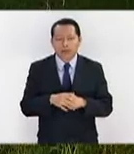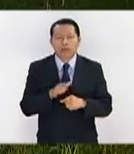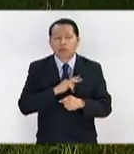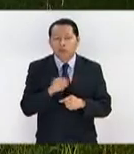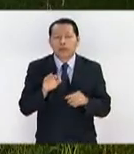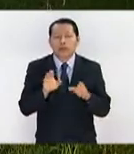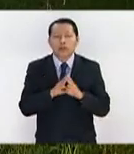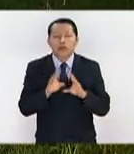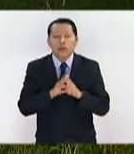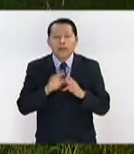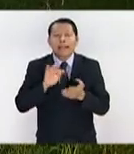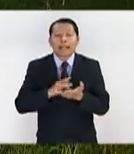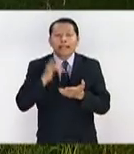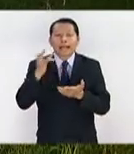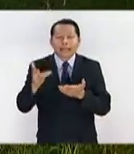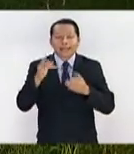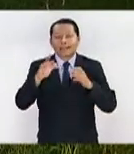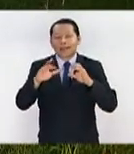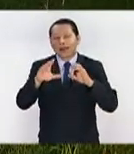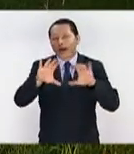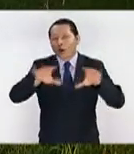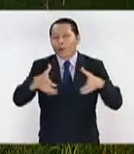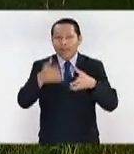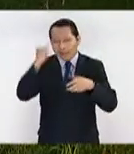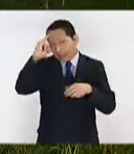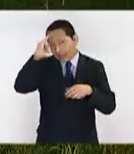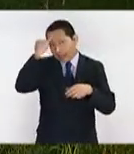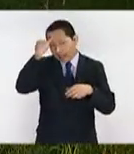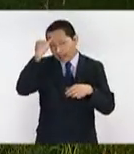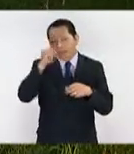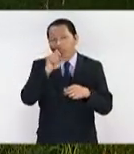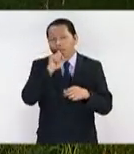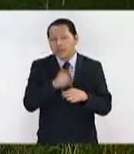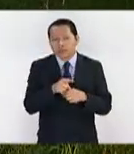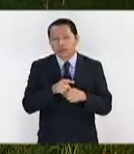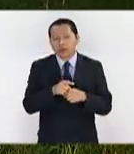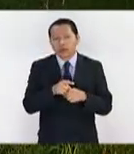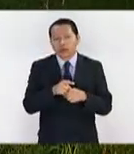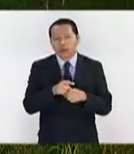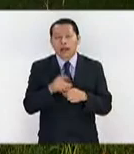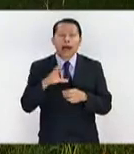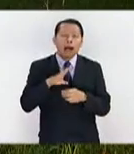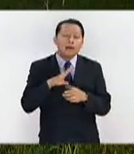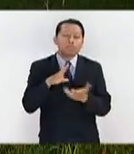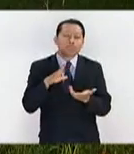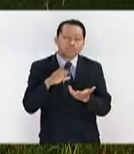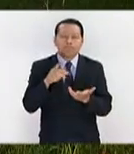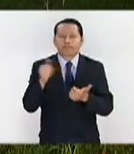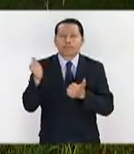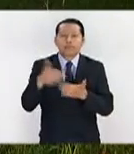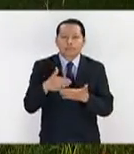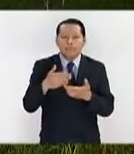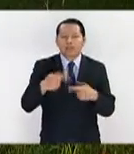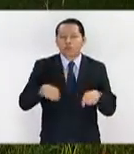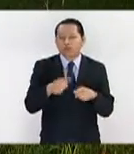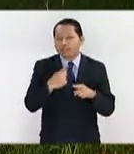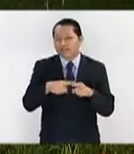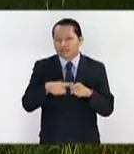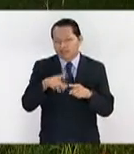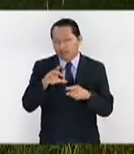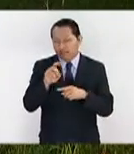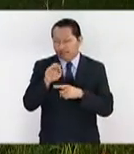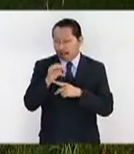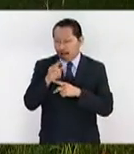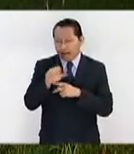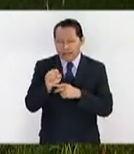compartimos que gracias a la comunidad de la India, de Sikhs, y que traen a músicos de allá que se llaman